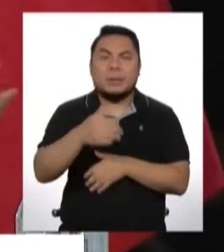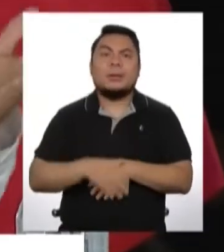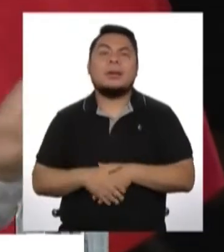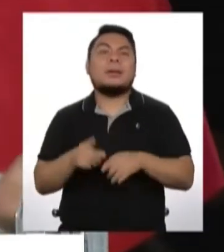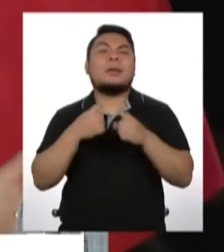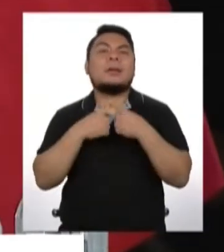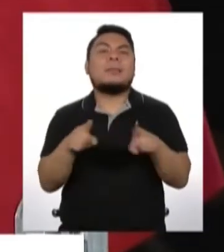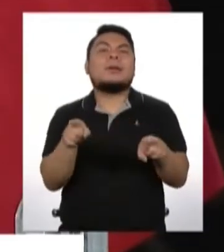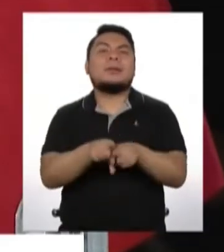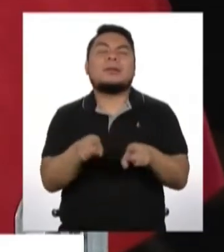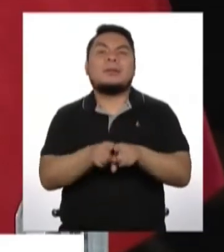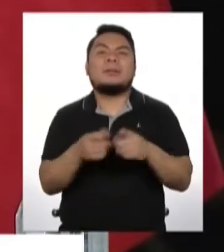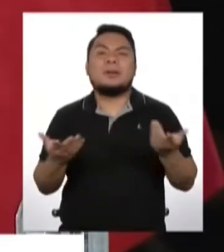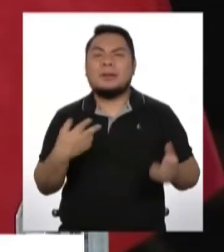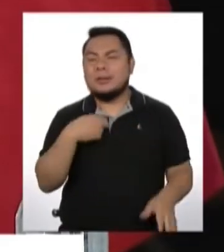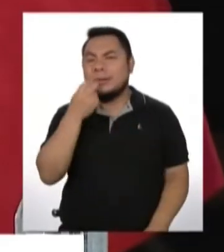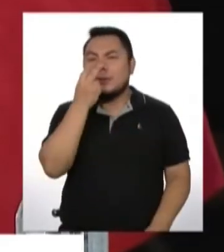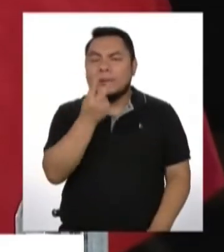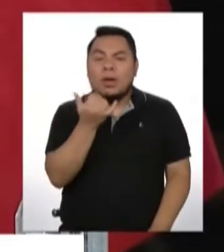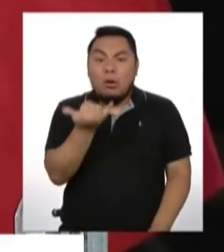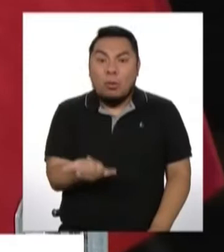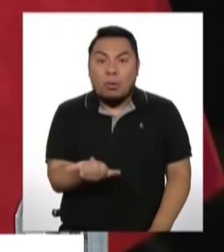Pero también identificamos que había